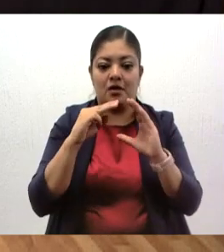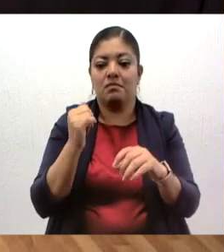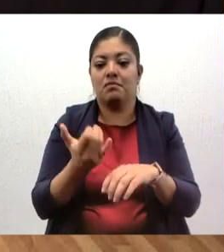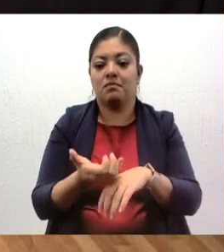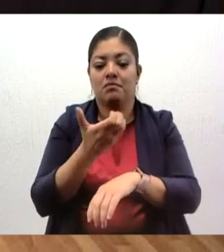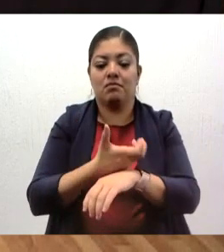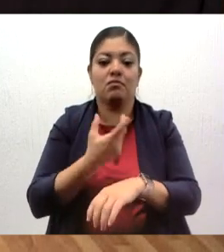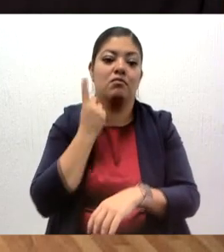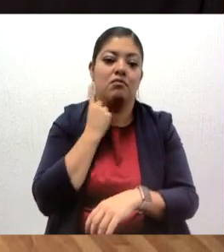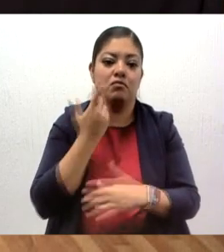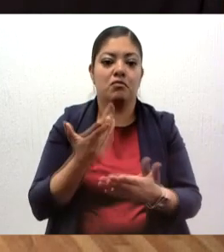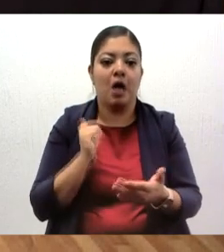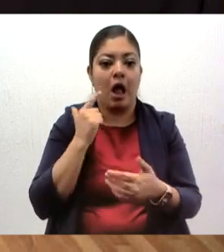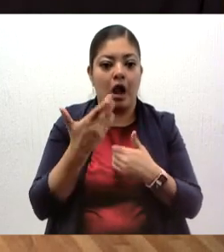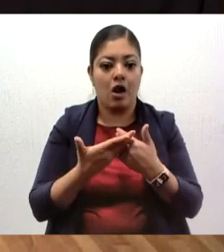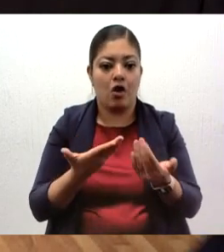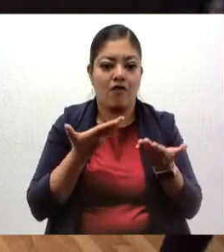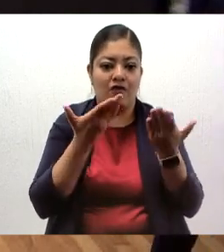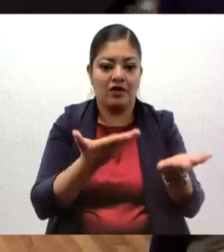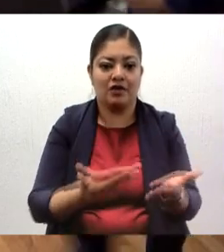a la orden gracias